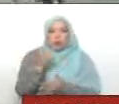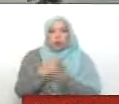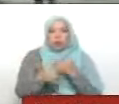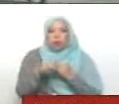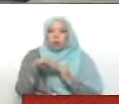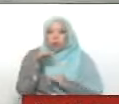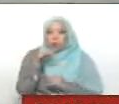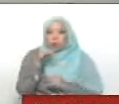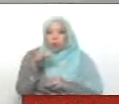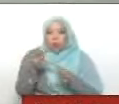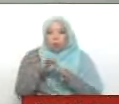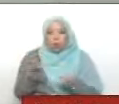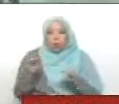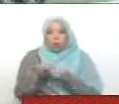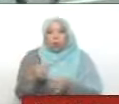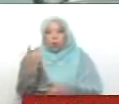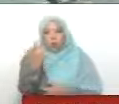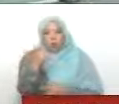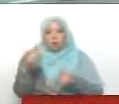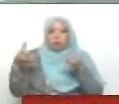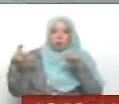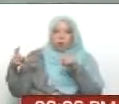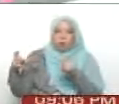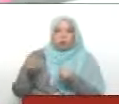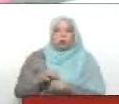queriéndolos, tomándonos selfies con ellos,